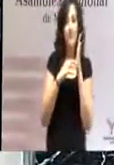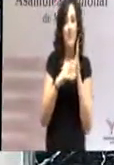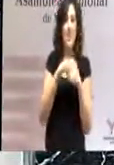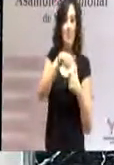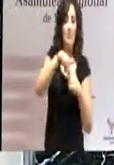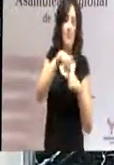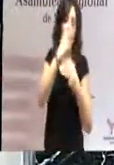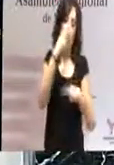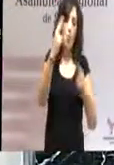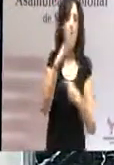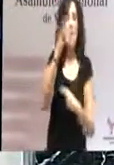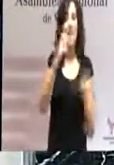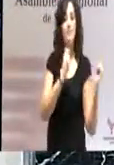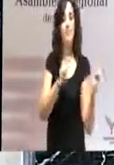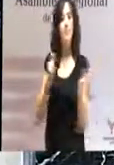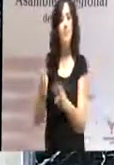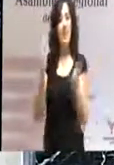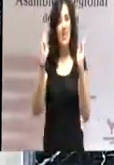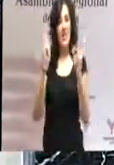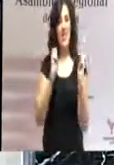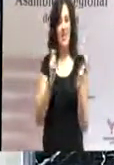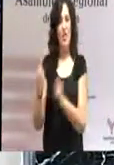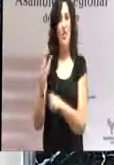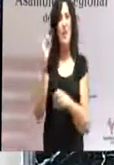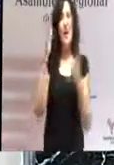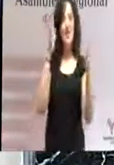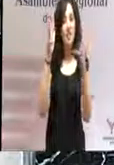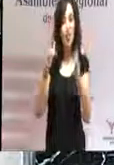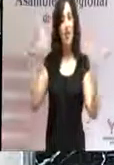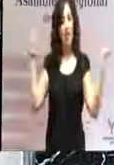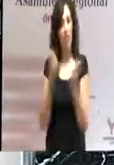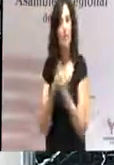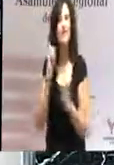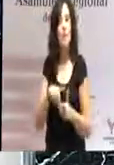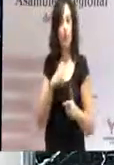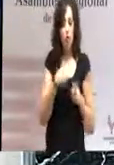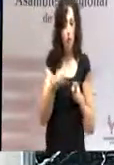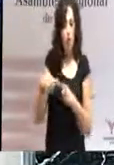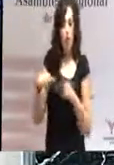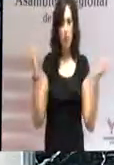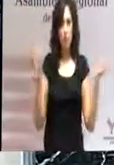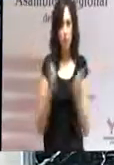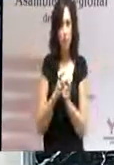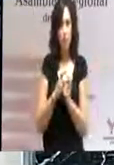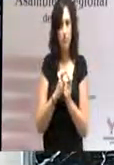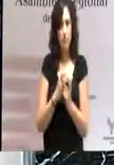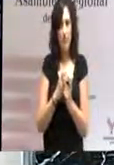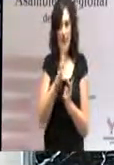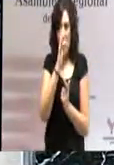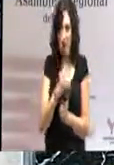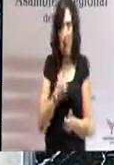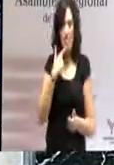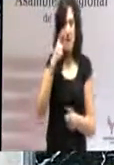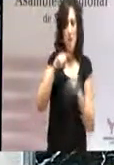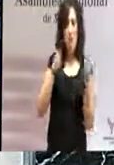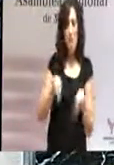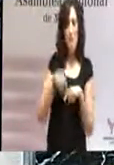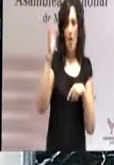libre designación, una reducción de los asesores y, sin embargo, por contra, acaban de aumentar la nómina de altos cargos y el